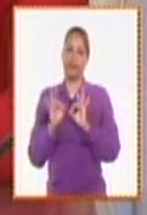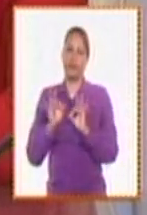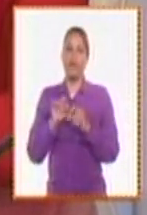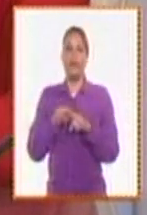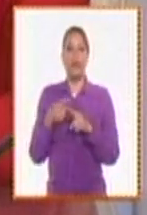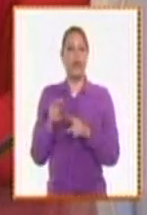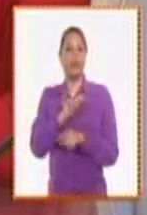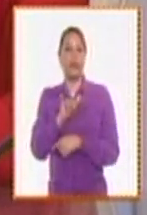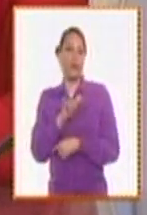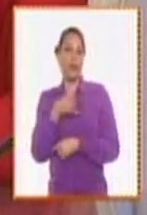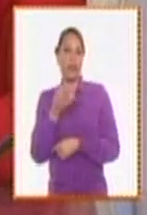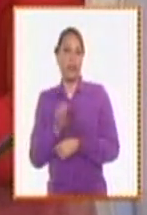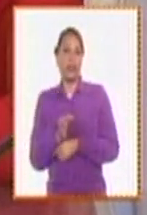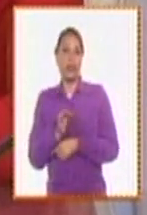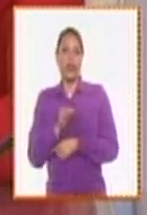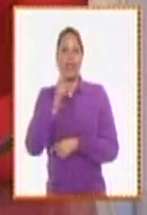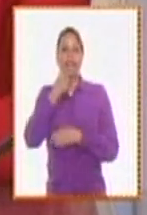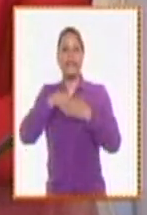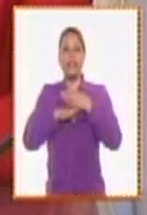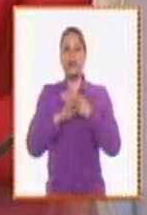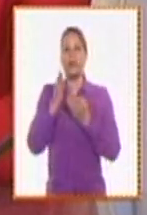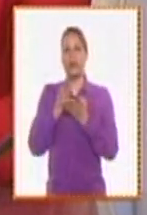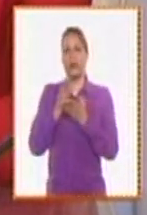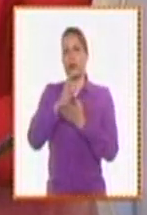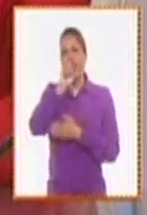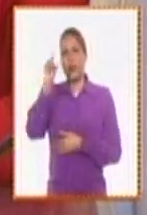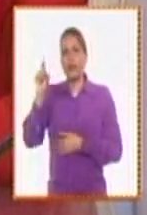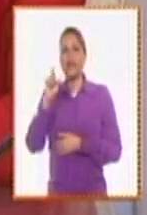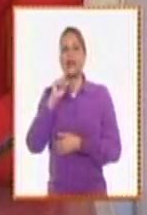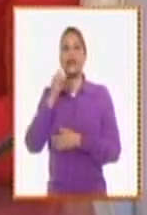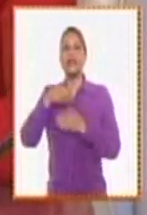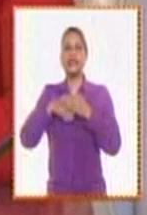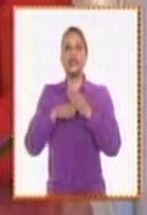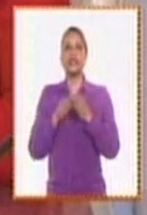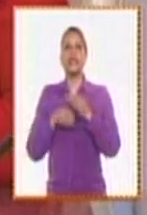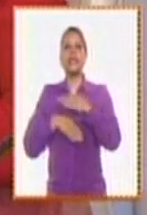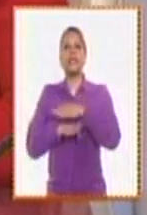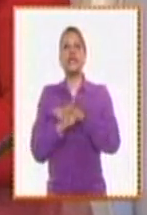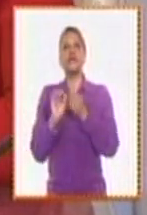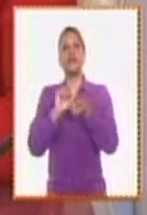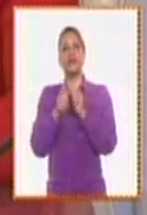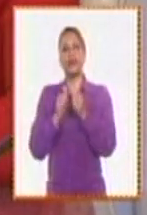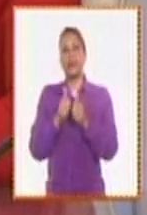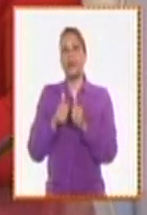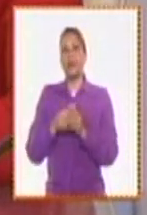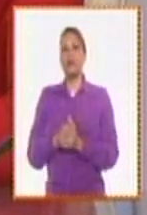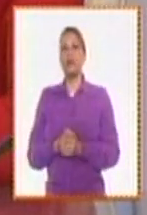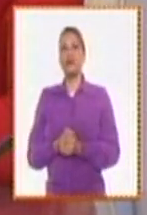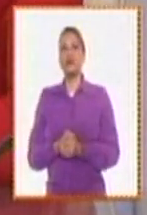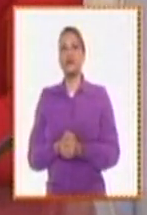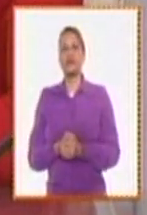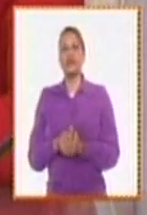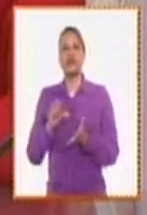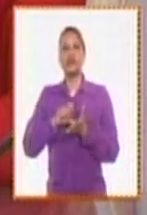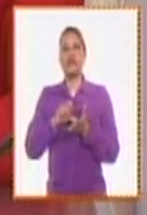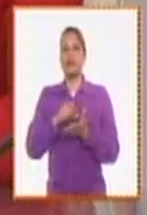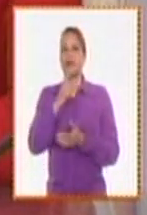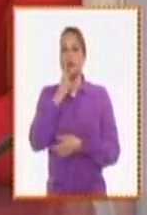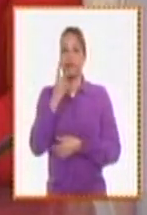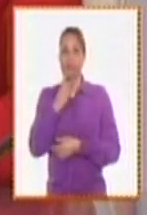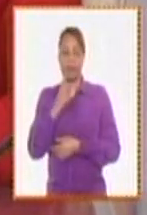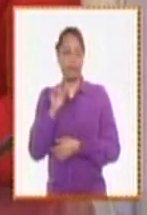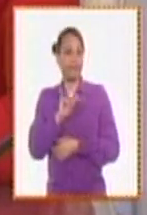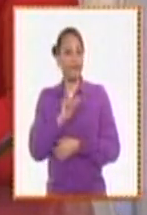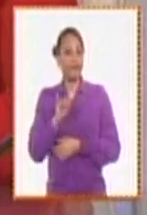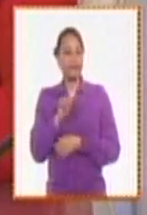cometen también en instituciones educativas, deportivas, en establecimientos penitenciarios, en centros asistenciales